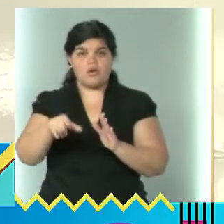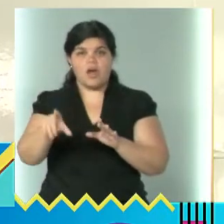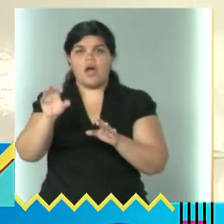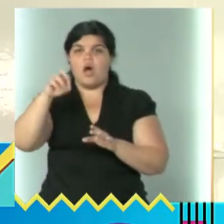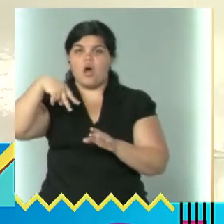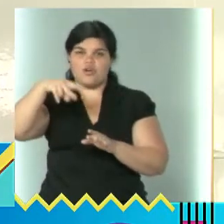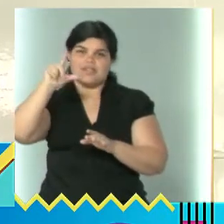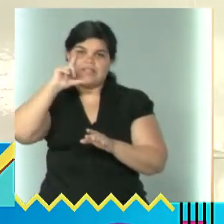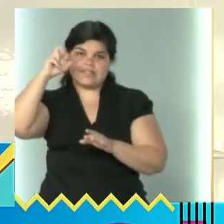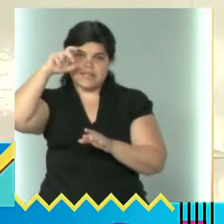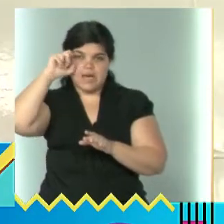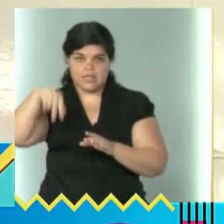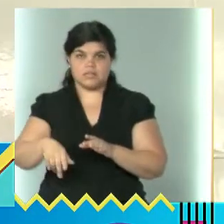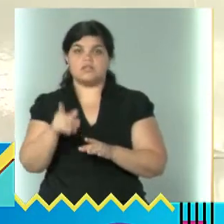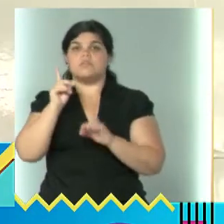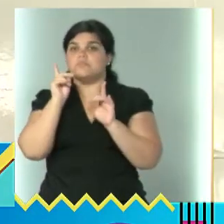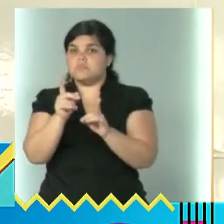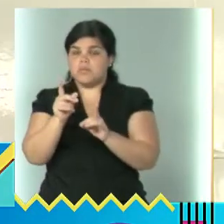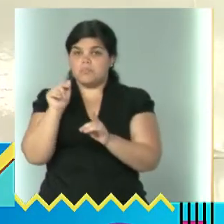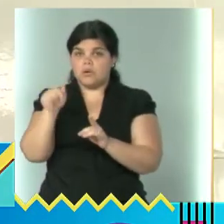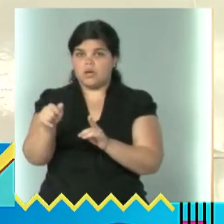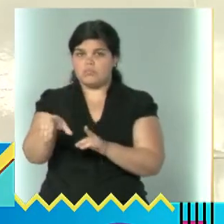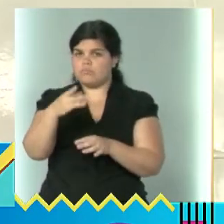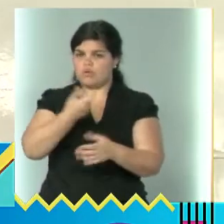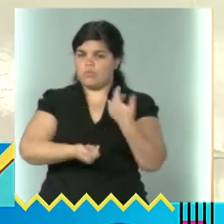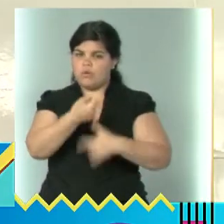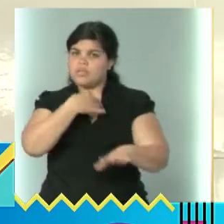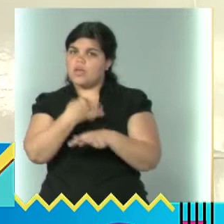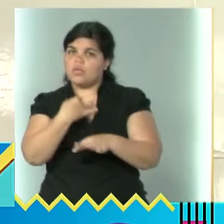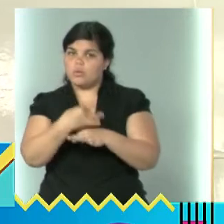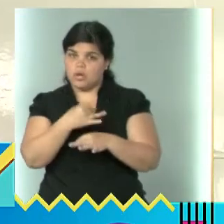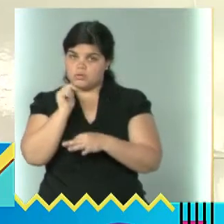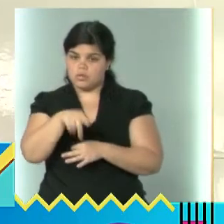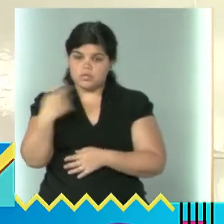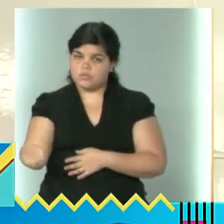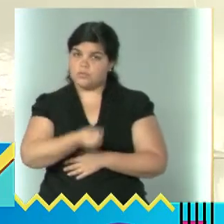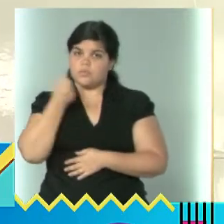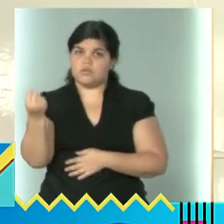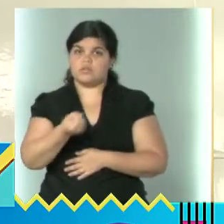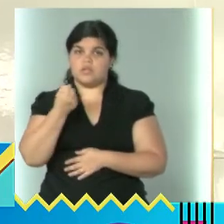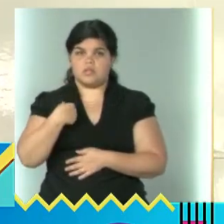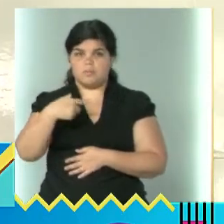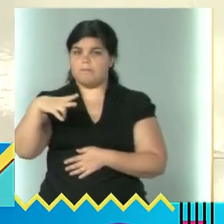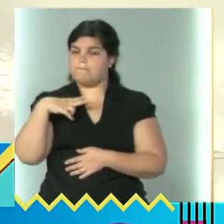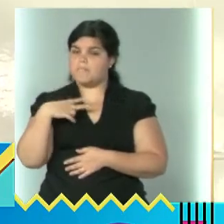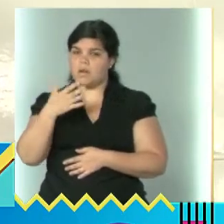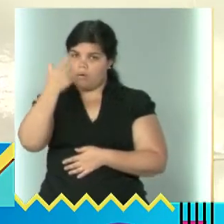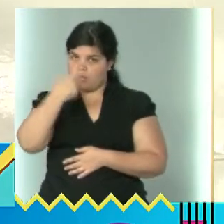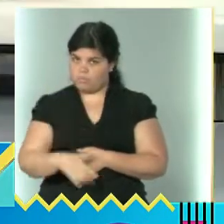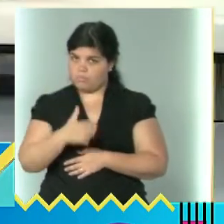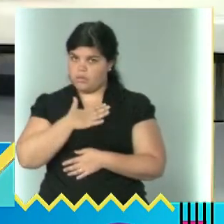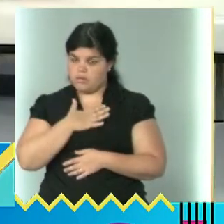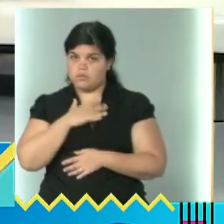cuando hablabas recién de la educación, a mí me parece que es muy importante, que es algo que me parece muy personal también de mi parte, pero muy